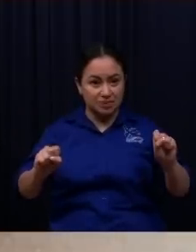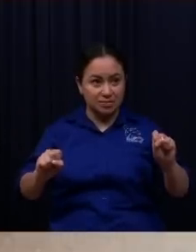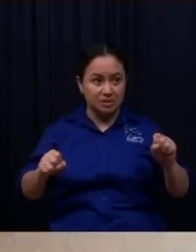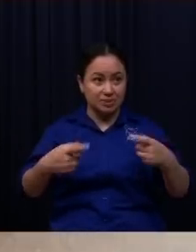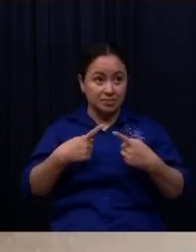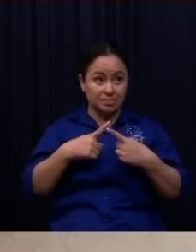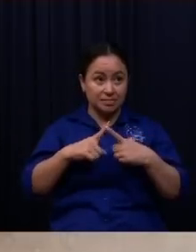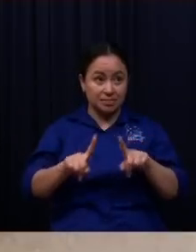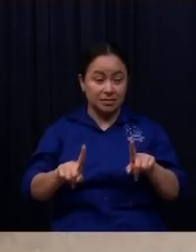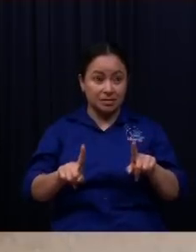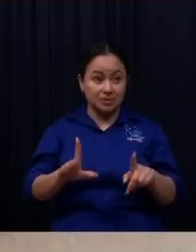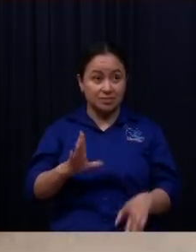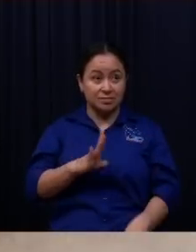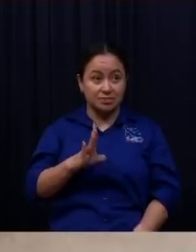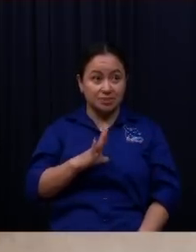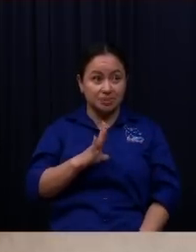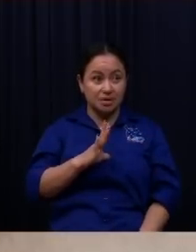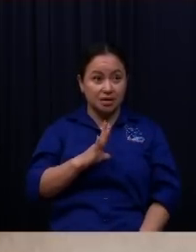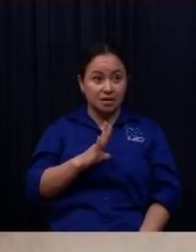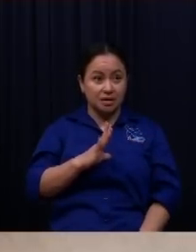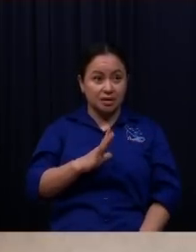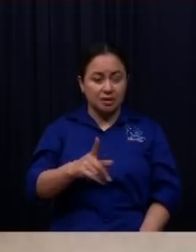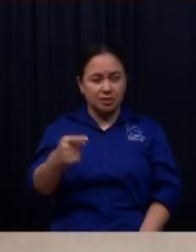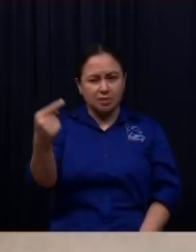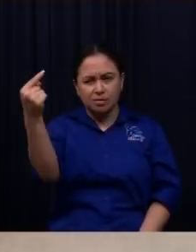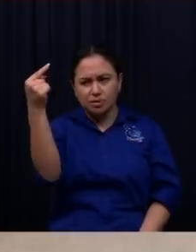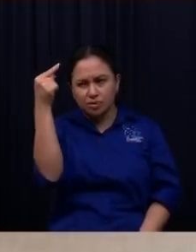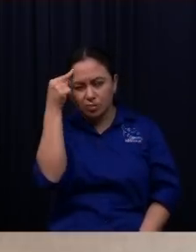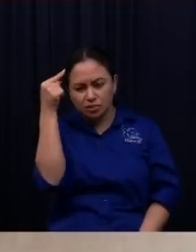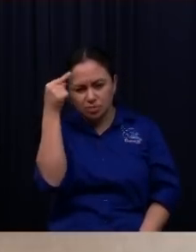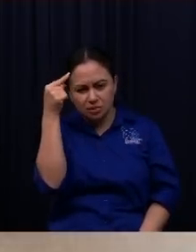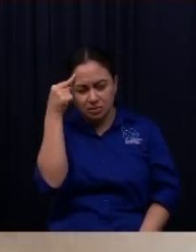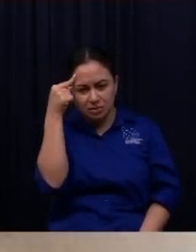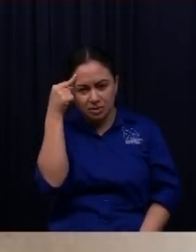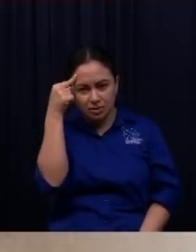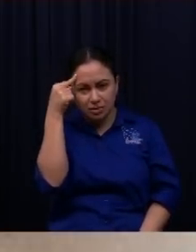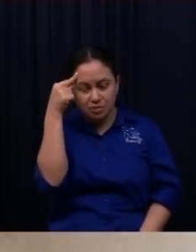sentidos ejercitados para discernir. O sea, esto como que se activa